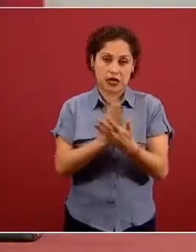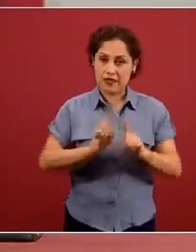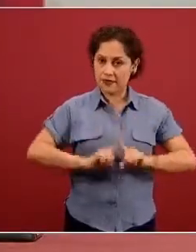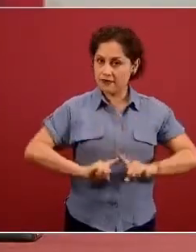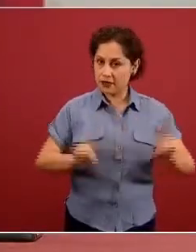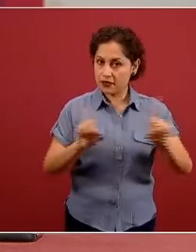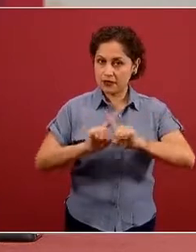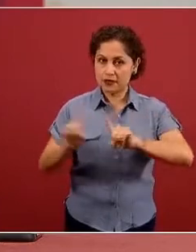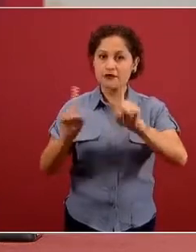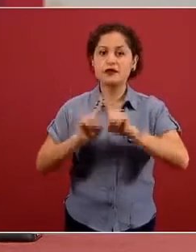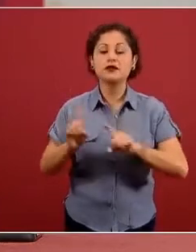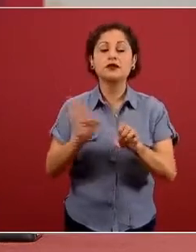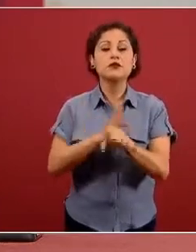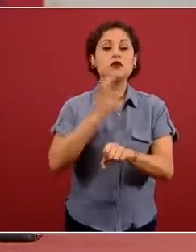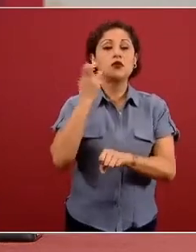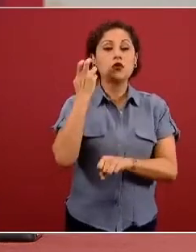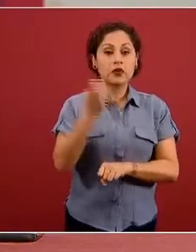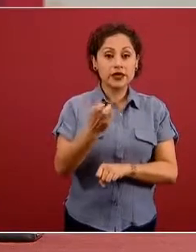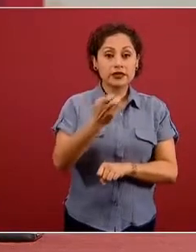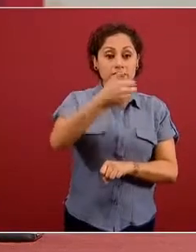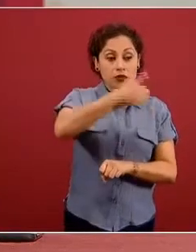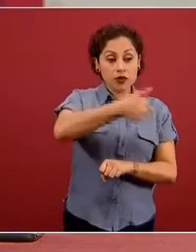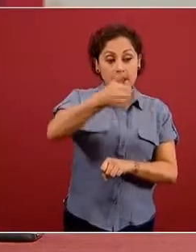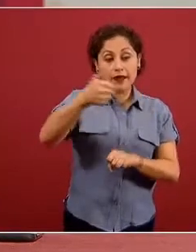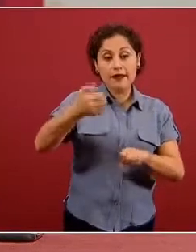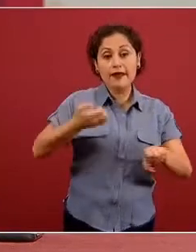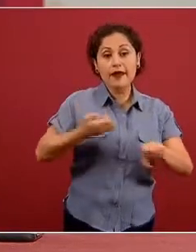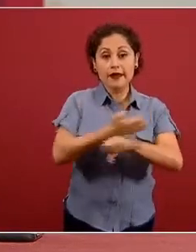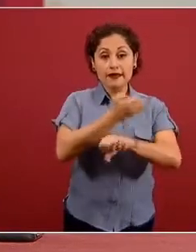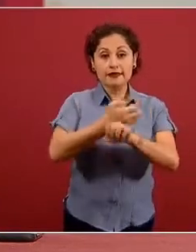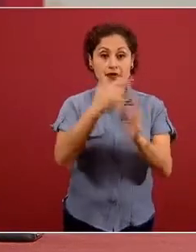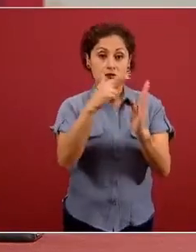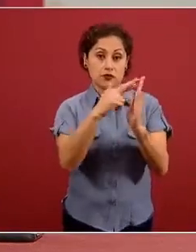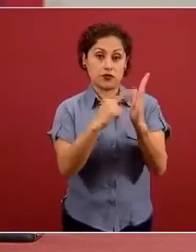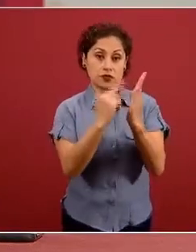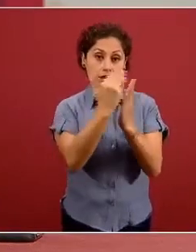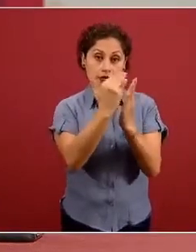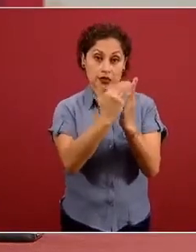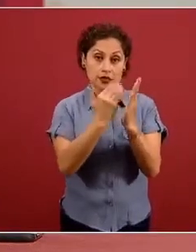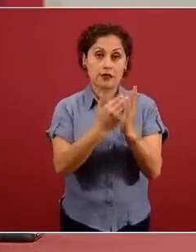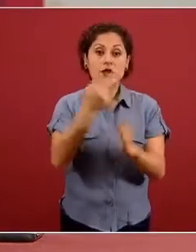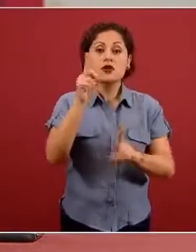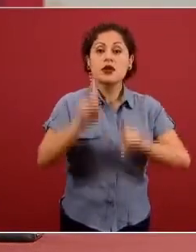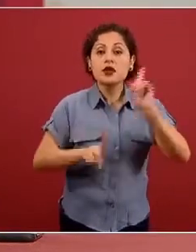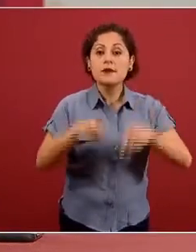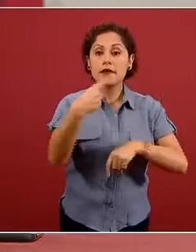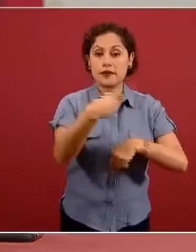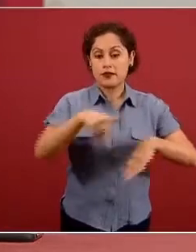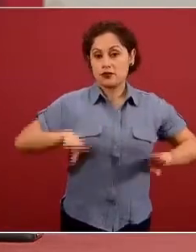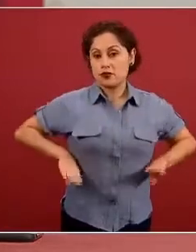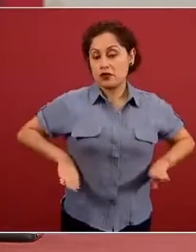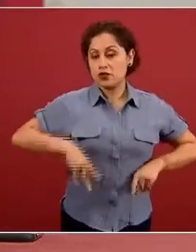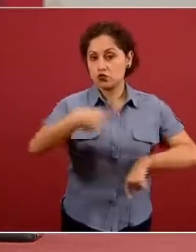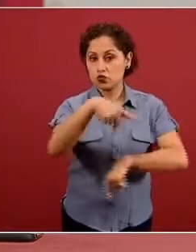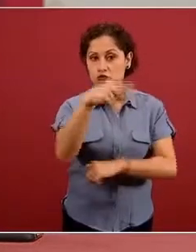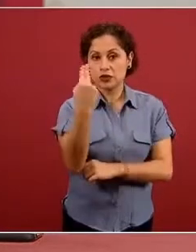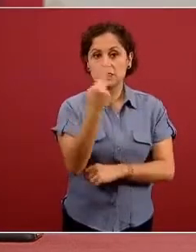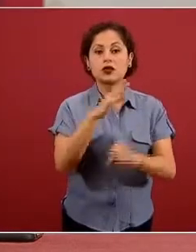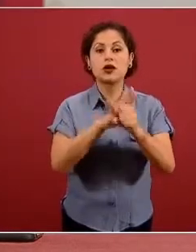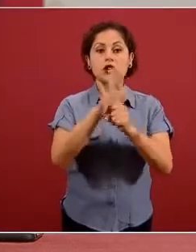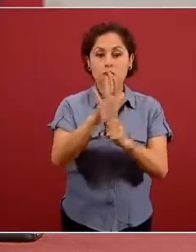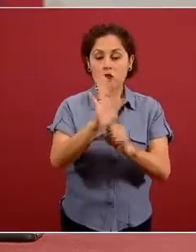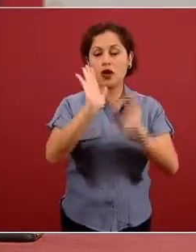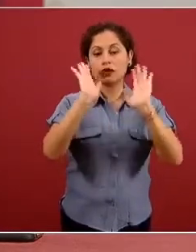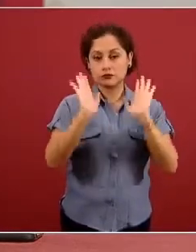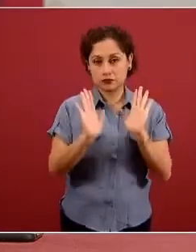se deben instrumentar las intervenciones específicas que corresponden a la necesidad, dentro del